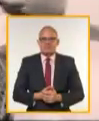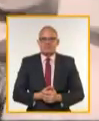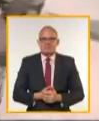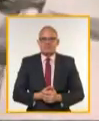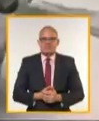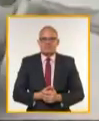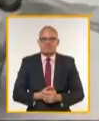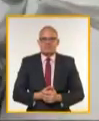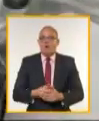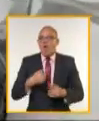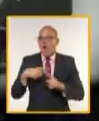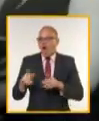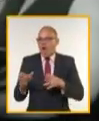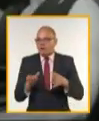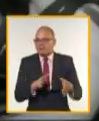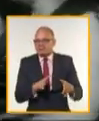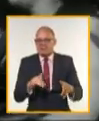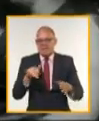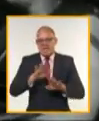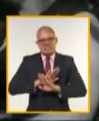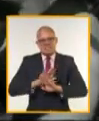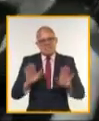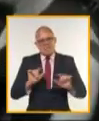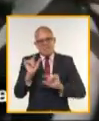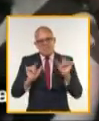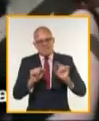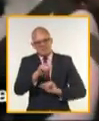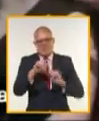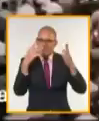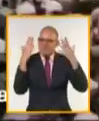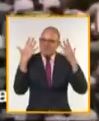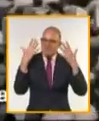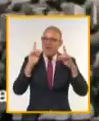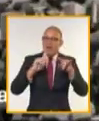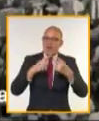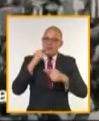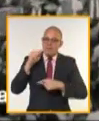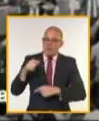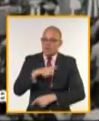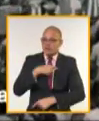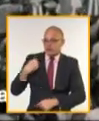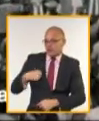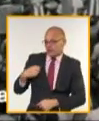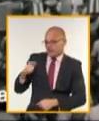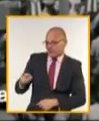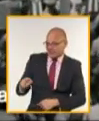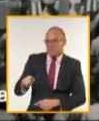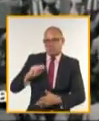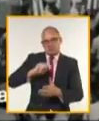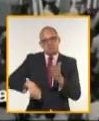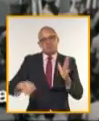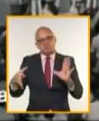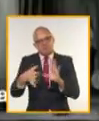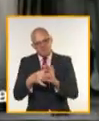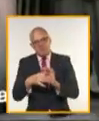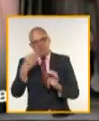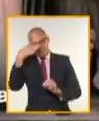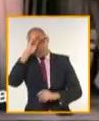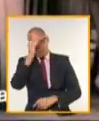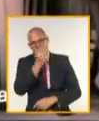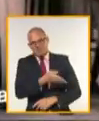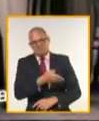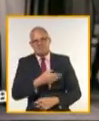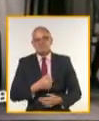Celebran el establecimiento de relaciones diplomáticas entre Cuba y la República Popular China, contenida en la Declaración de La